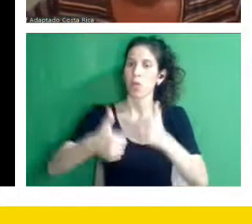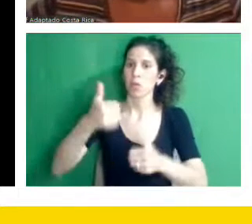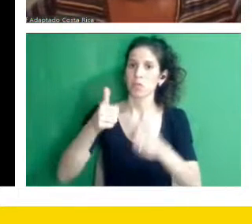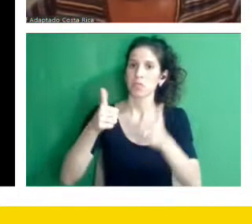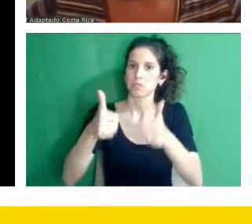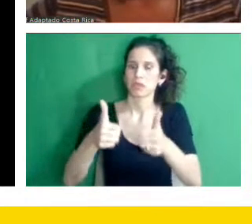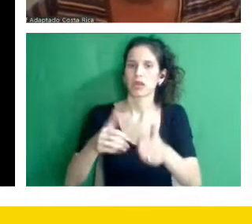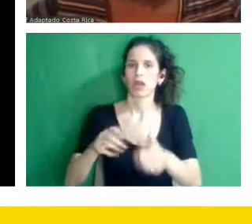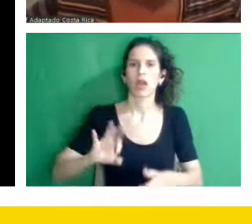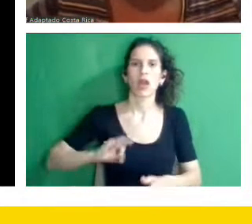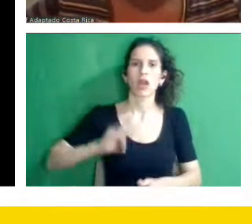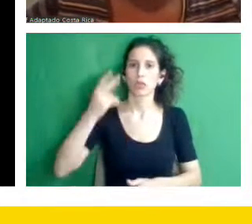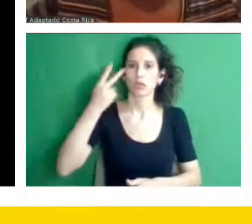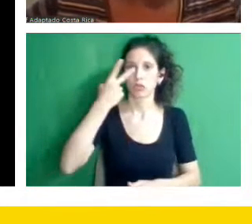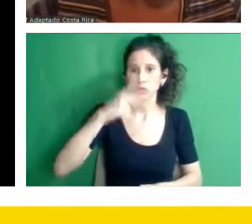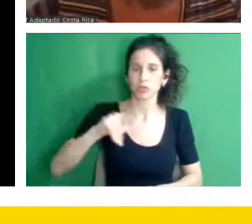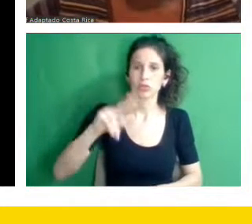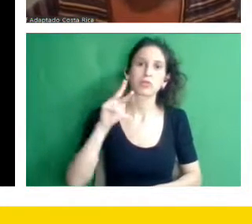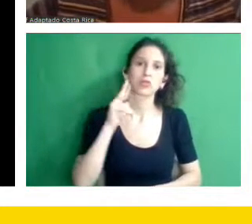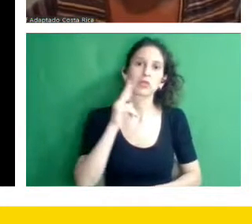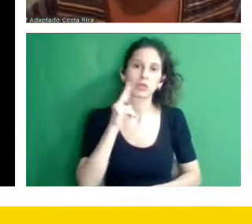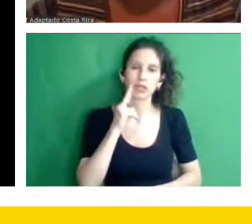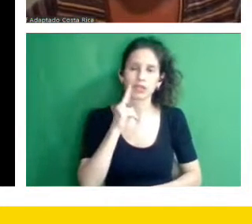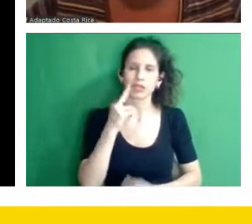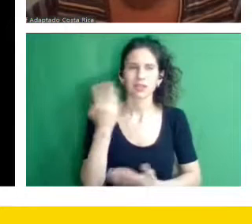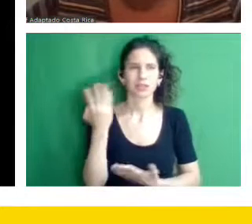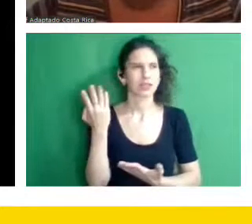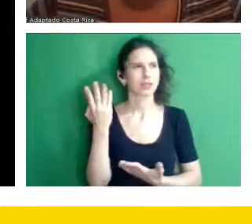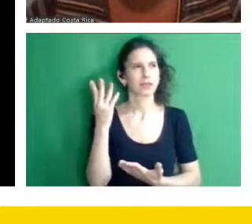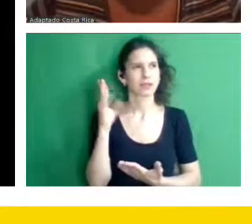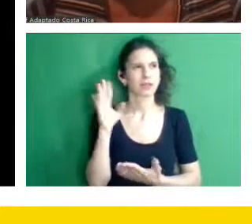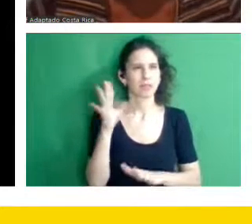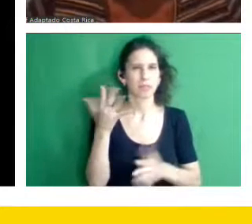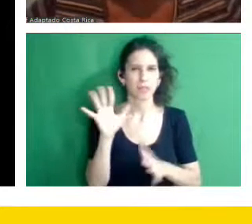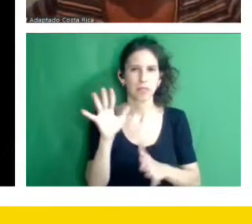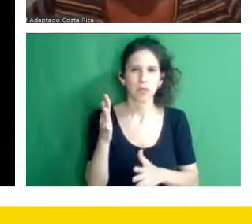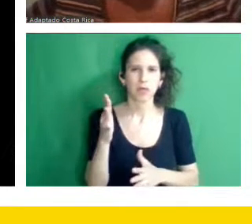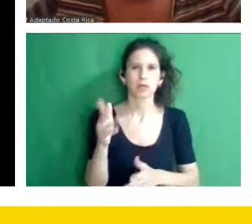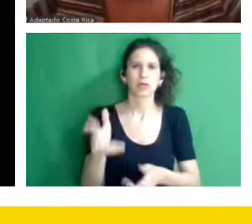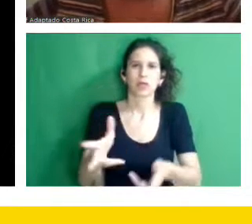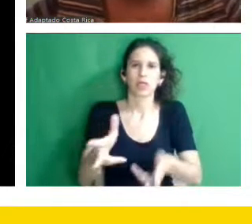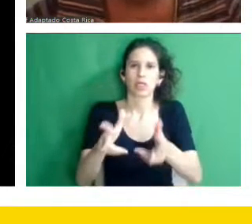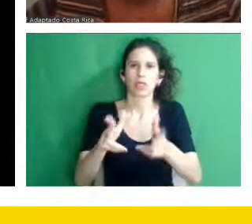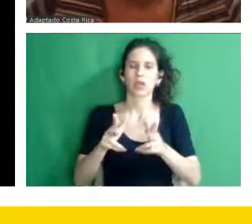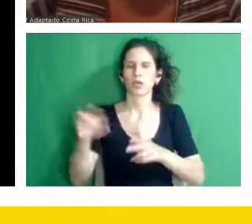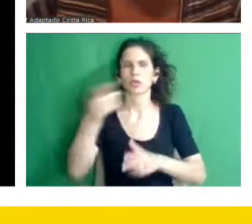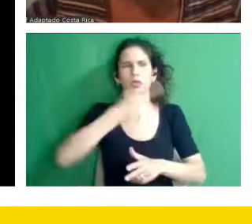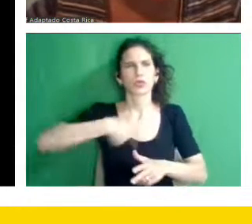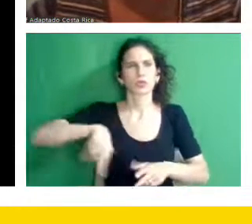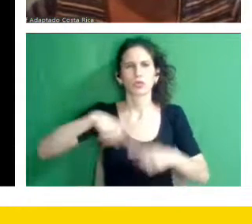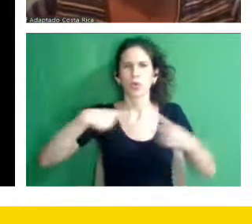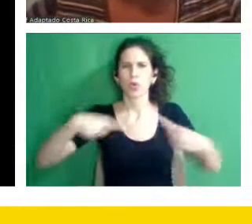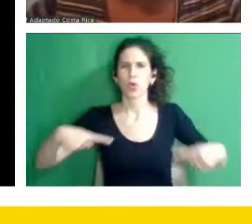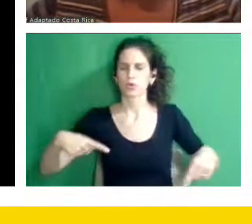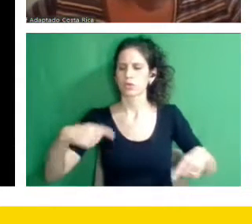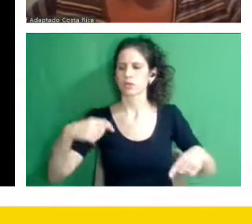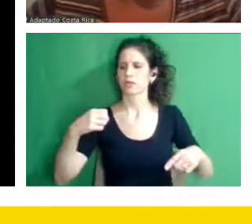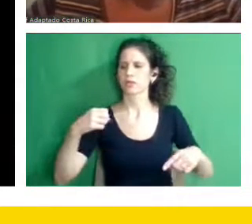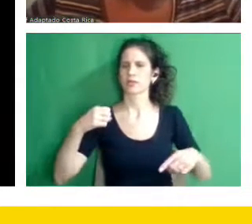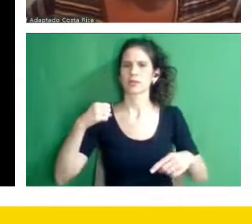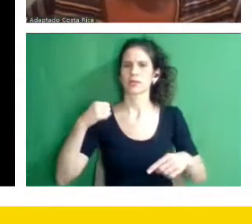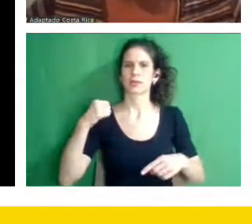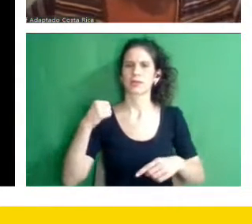2017, no sé de dónde salió, pero por ahí nos empezaron a decir que éramos los hijos de lo imposible. Entonces, es como otro de